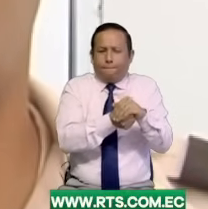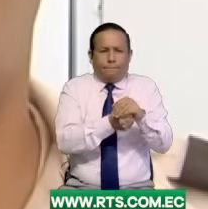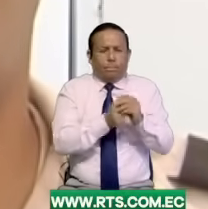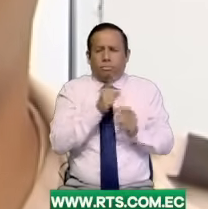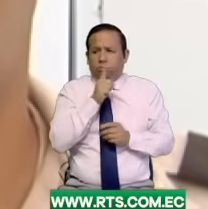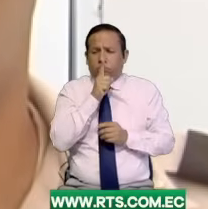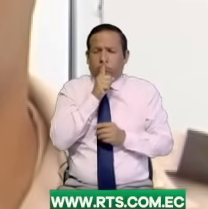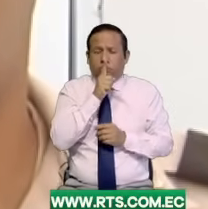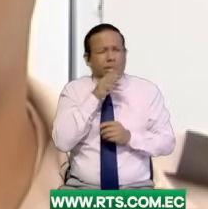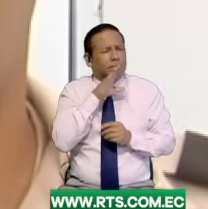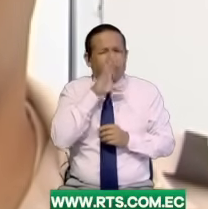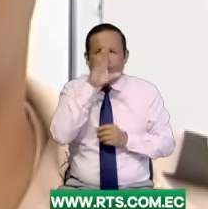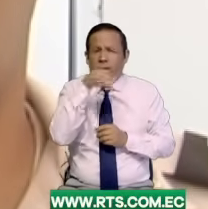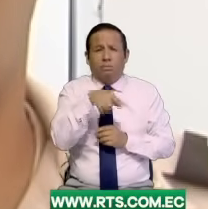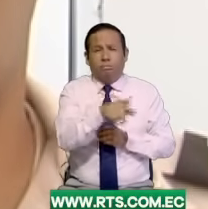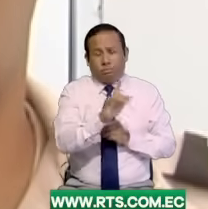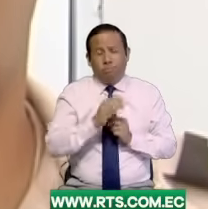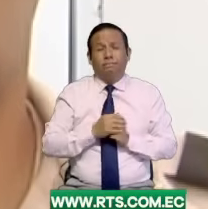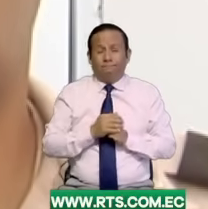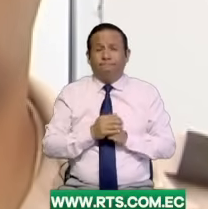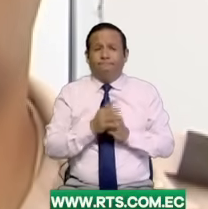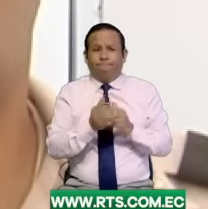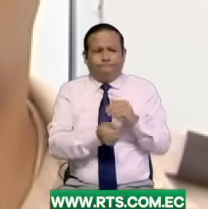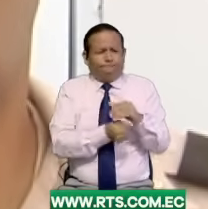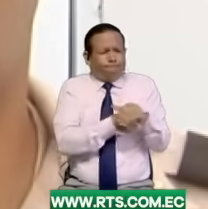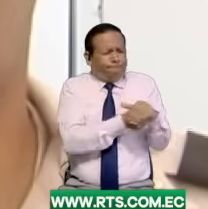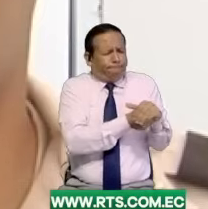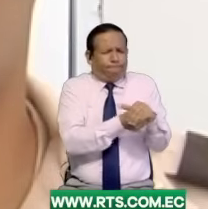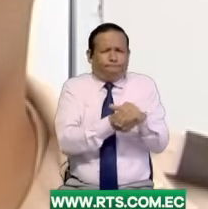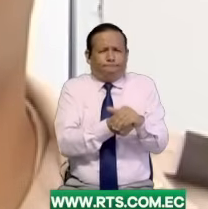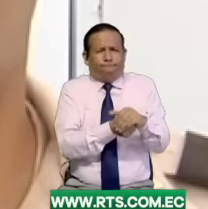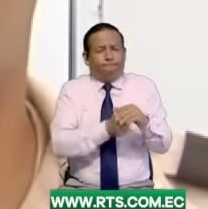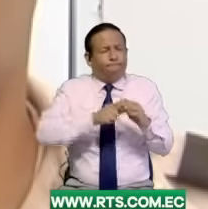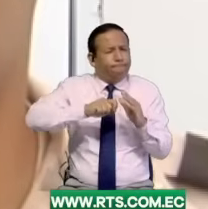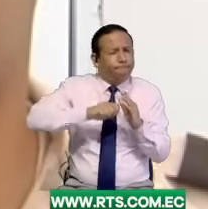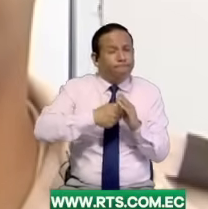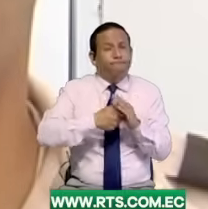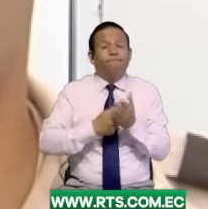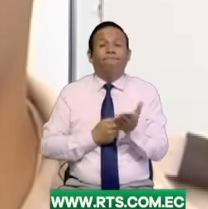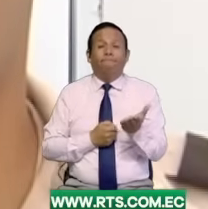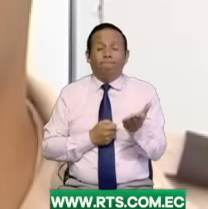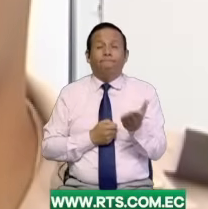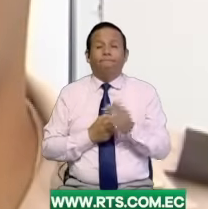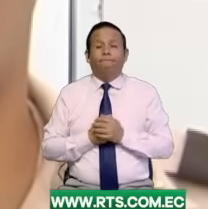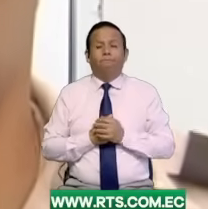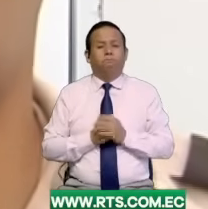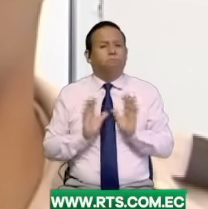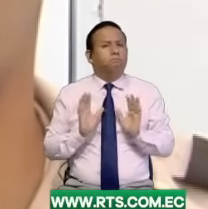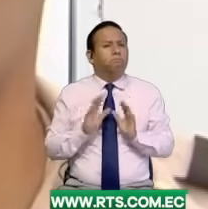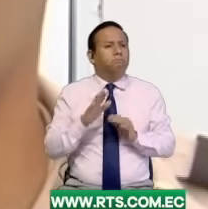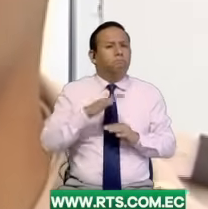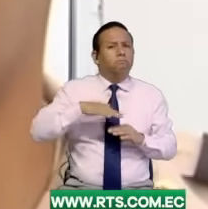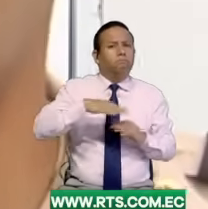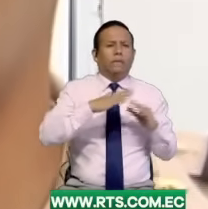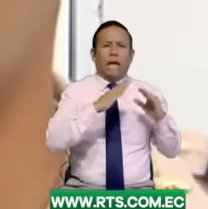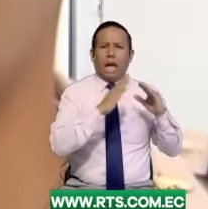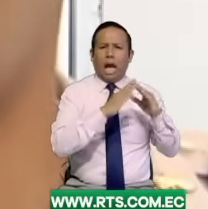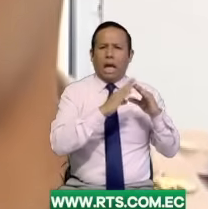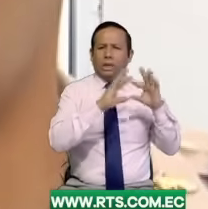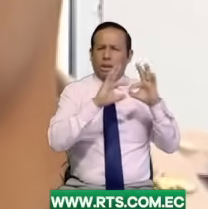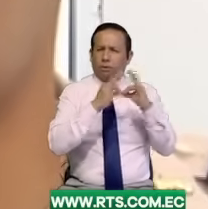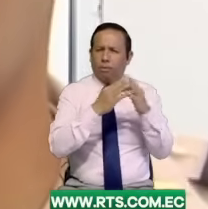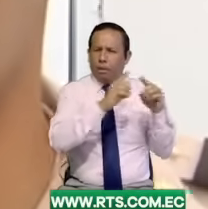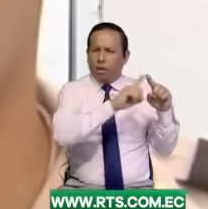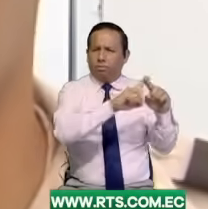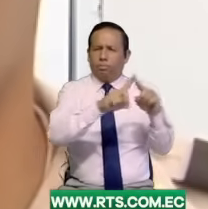justicia, y lo que se tiene conocimiento, ocultaba en domicilios de familiares que quedaban en